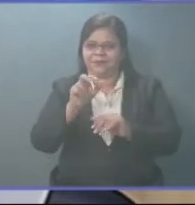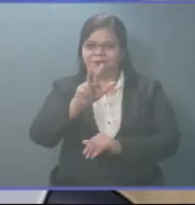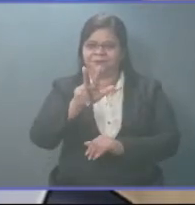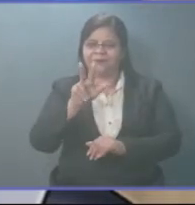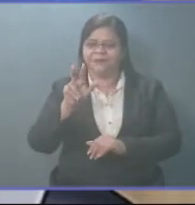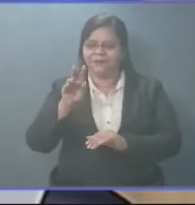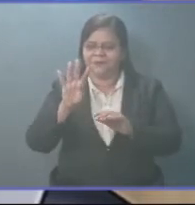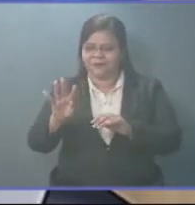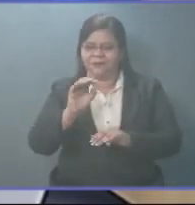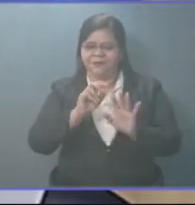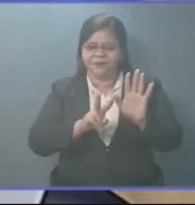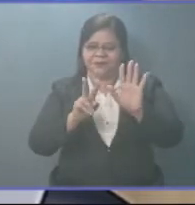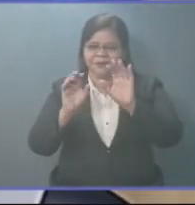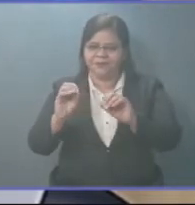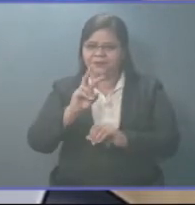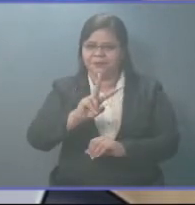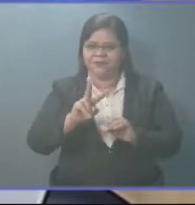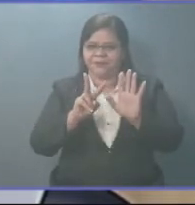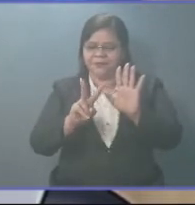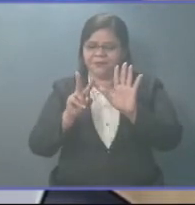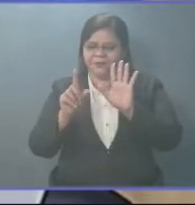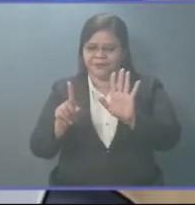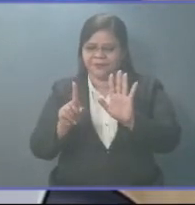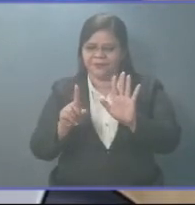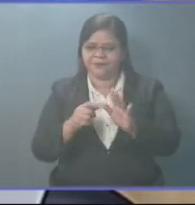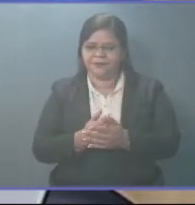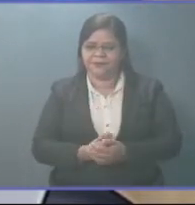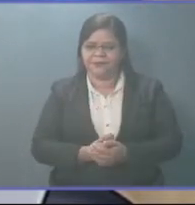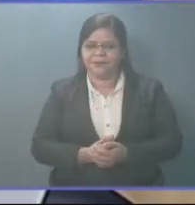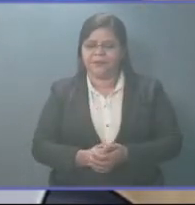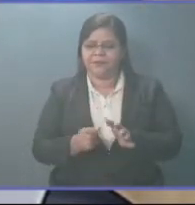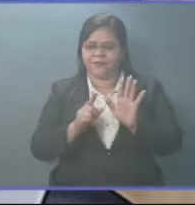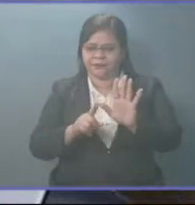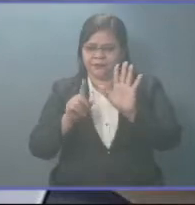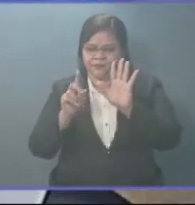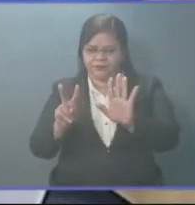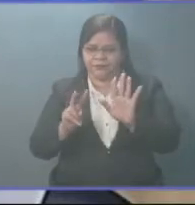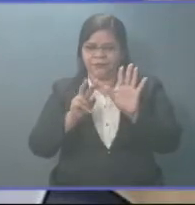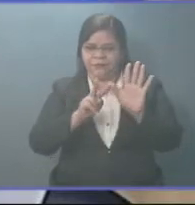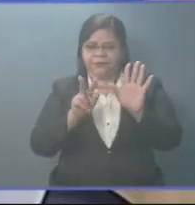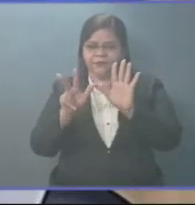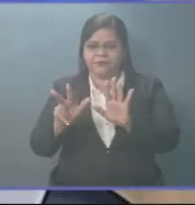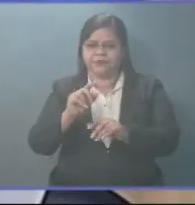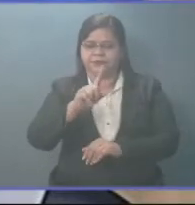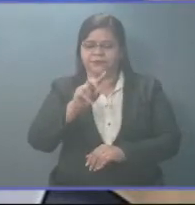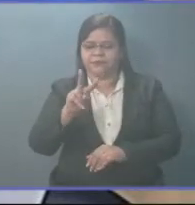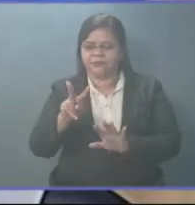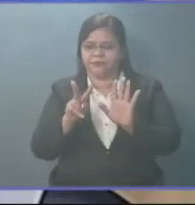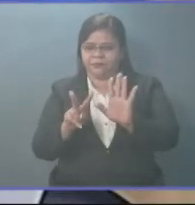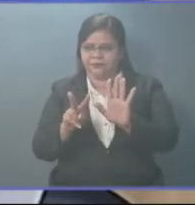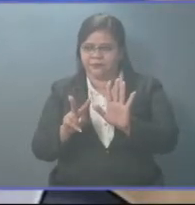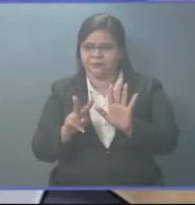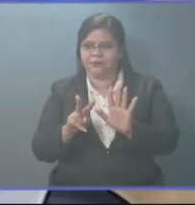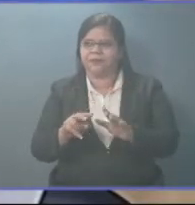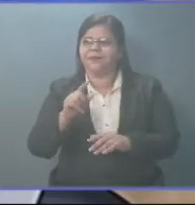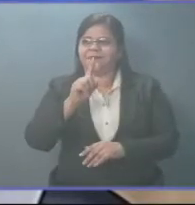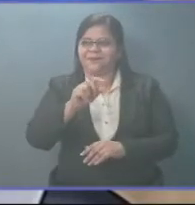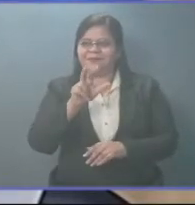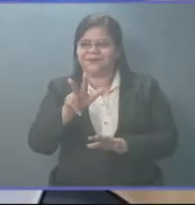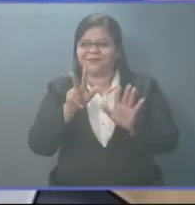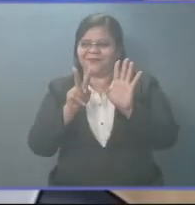61, 70, 75, 76, 77, 78, 127 y 137,